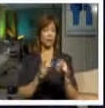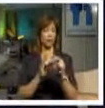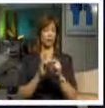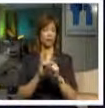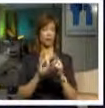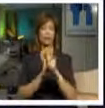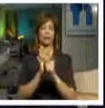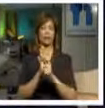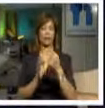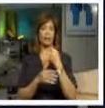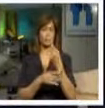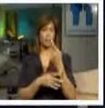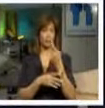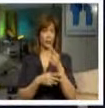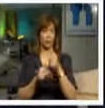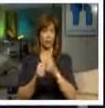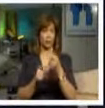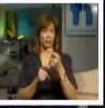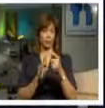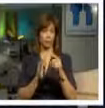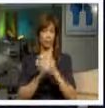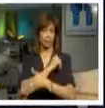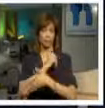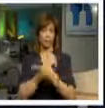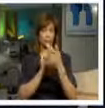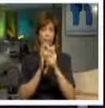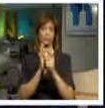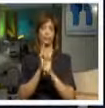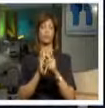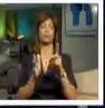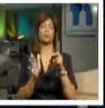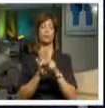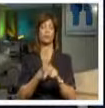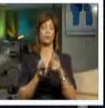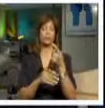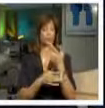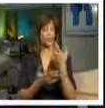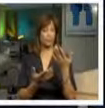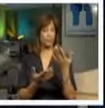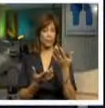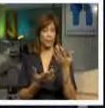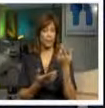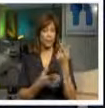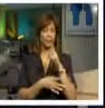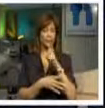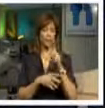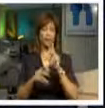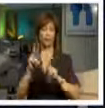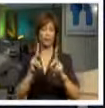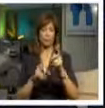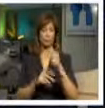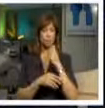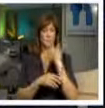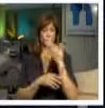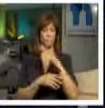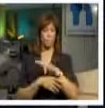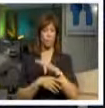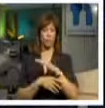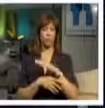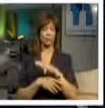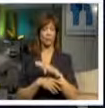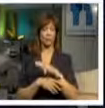legales que rigen nuestro país sobre todo la ley de crímenes y delitos de alta tecnología personas inescrupulosas usualmente